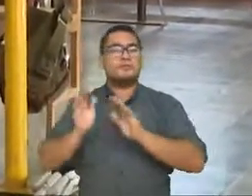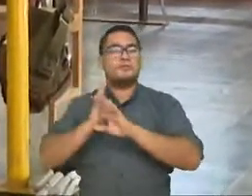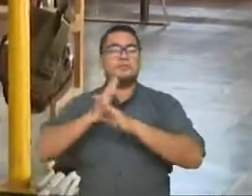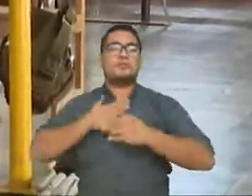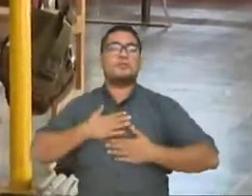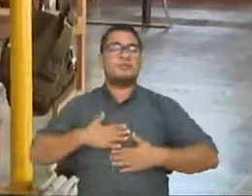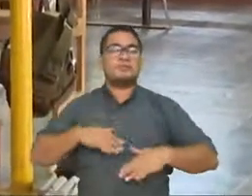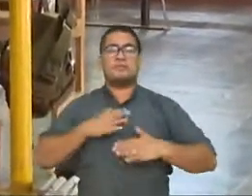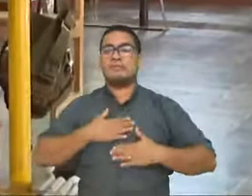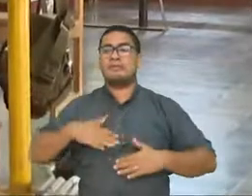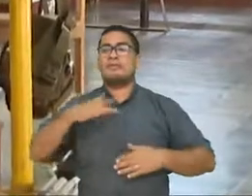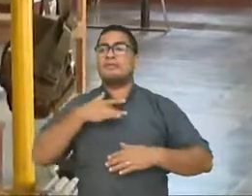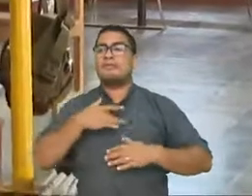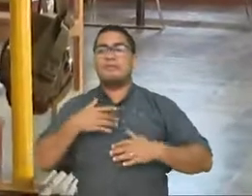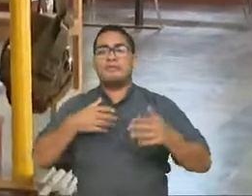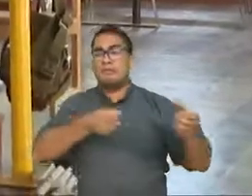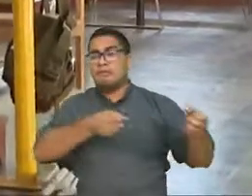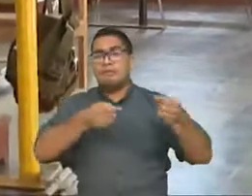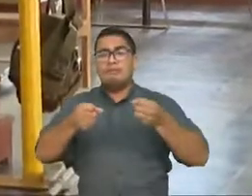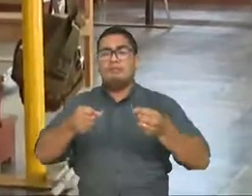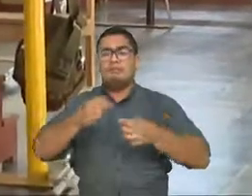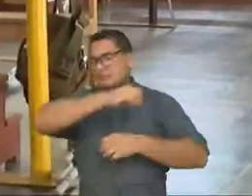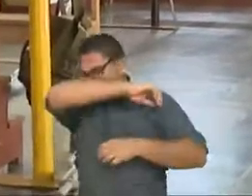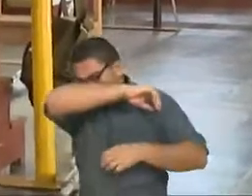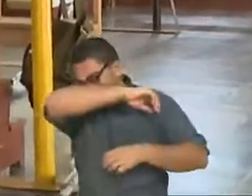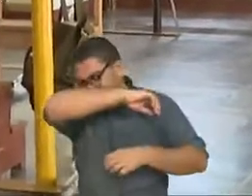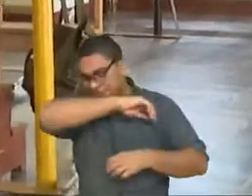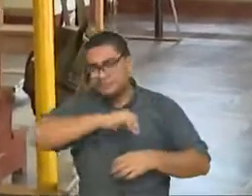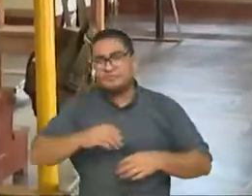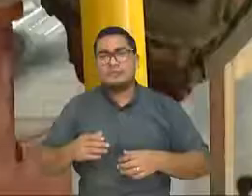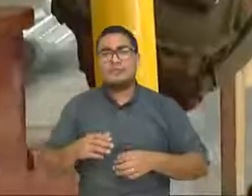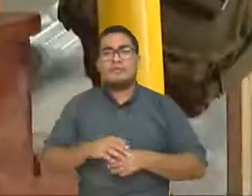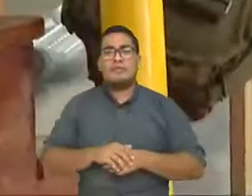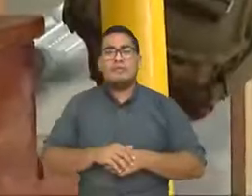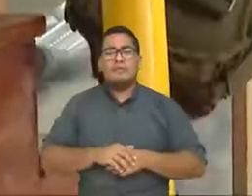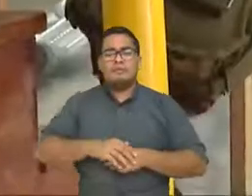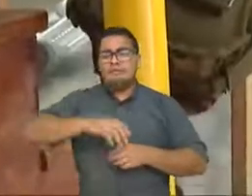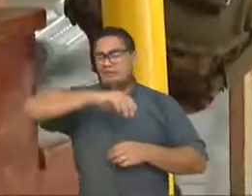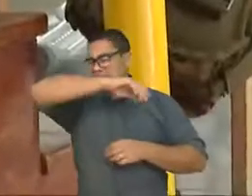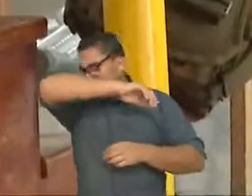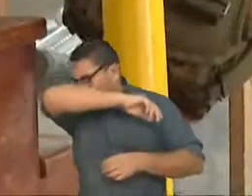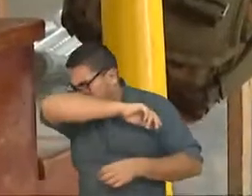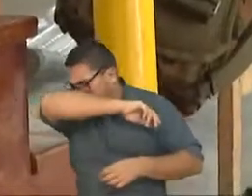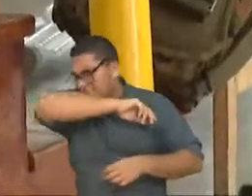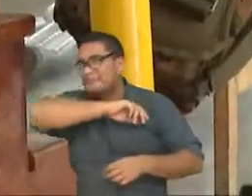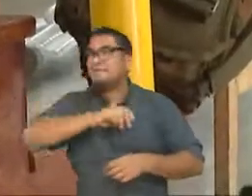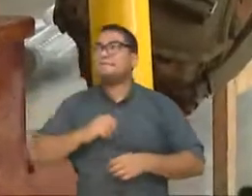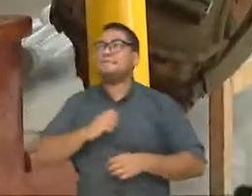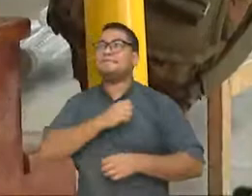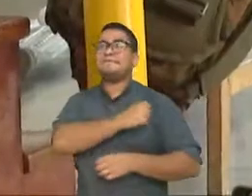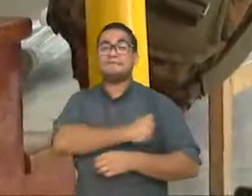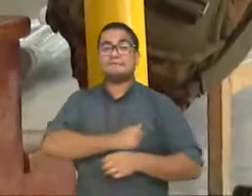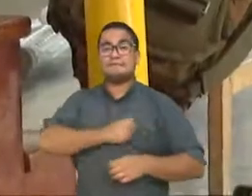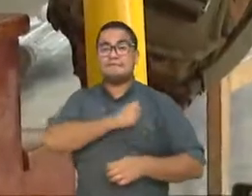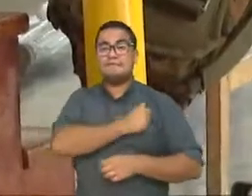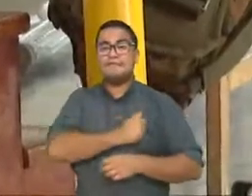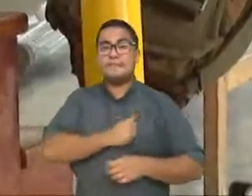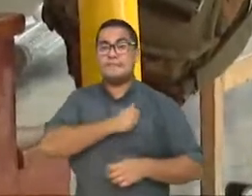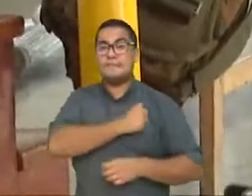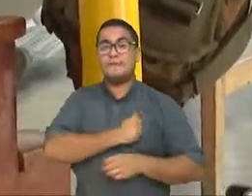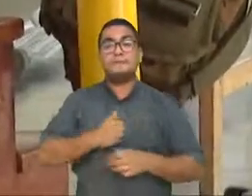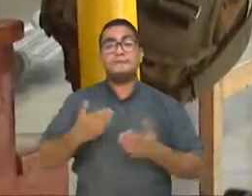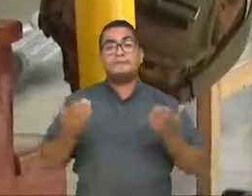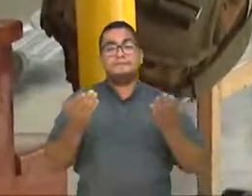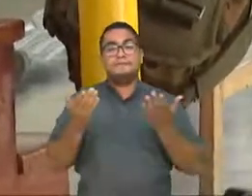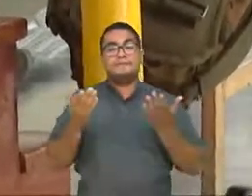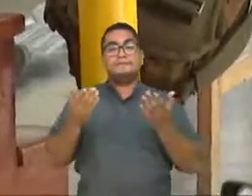necesidad de que alguien lo ande guiñando, de que alguien le lo bañe o de que alguien lo vista. Eso tiene que ver con la parte psicológica del paciente, porque el paciente